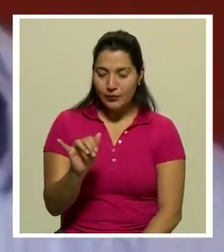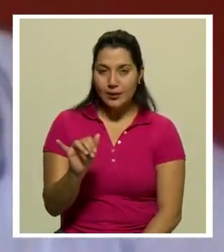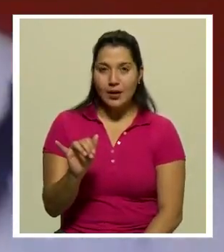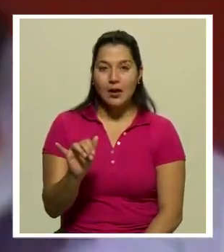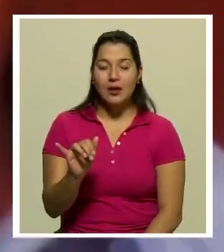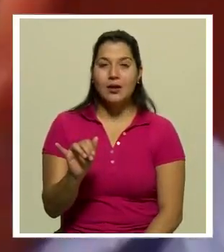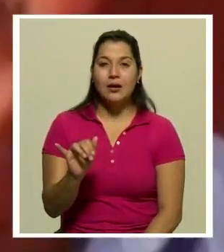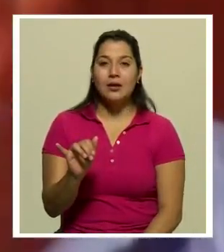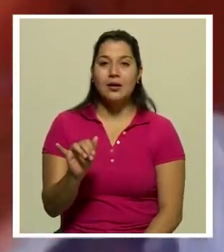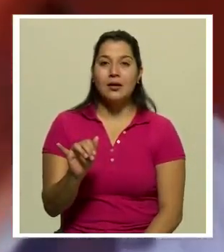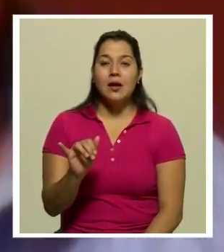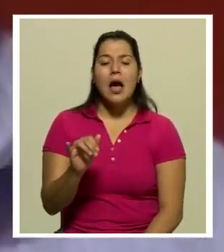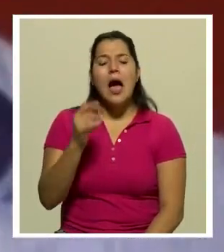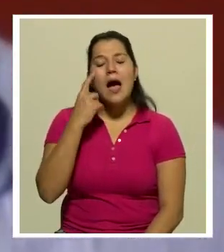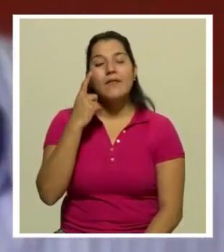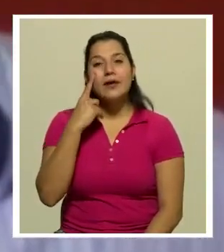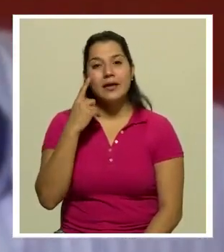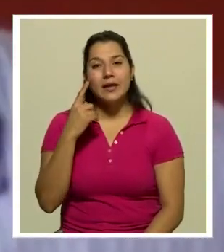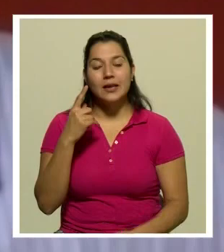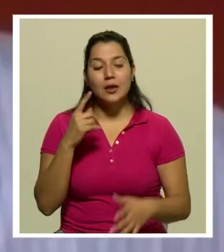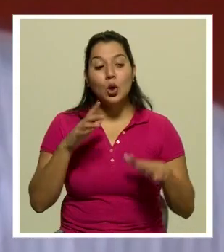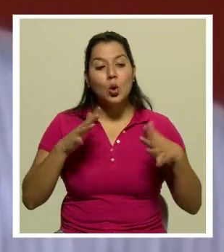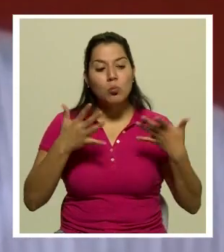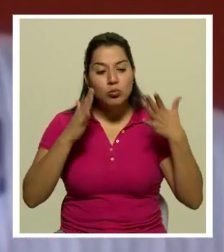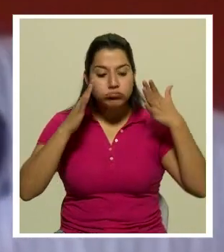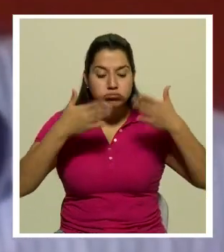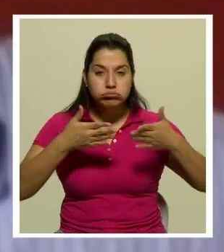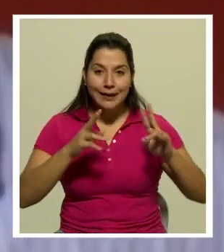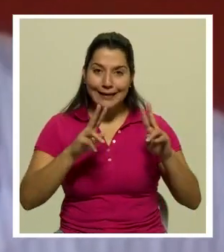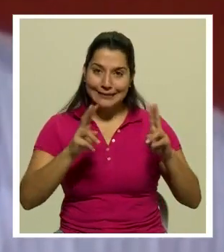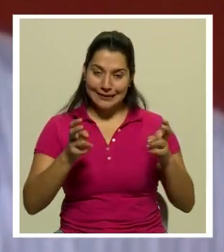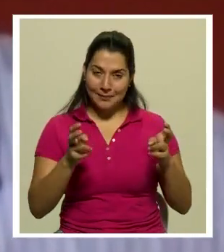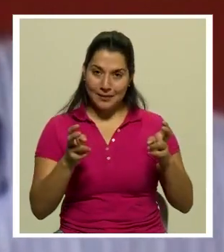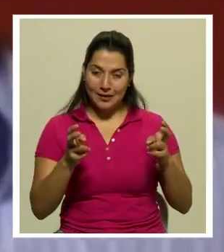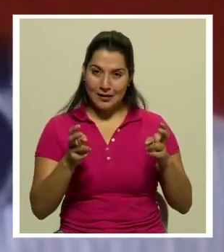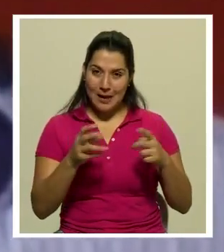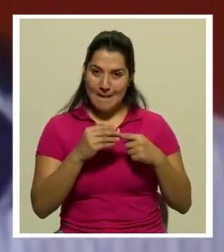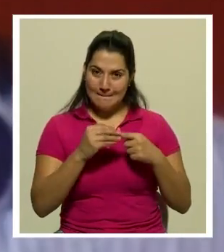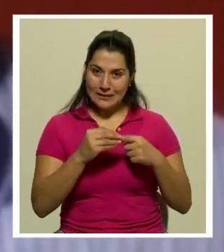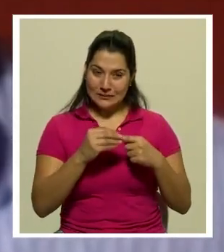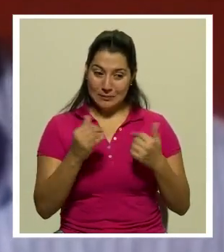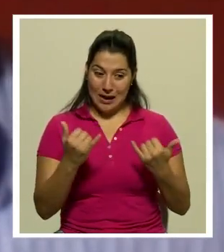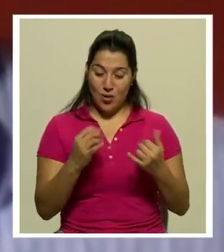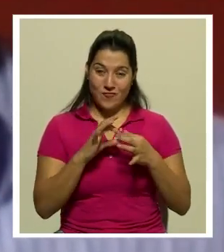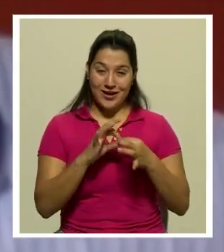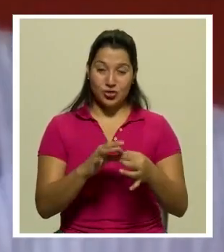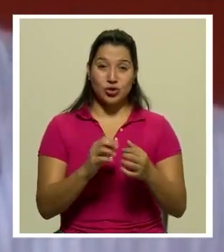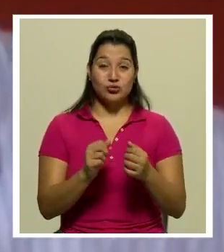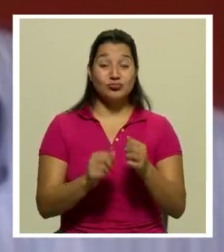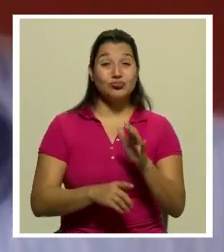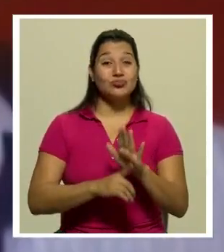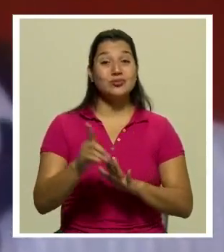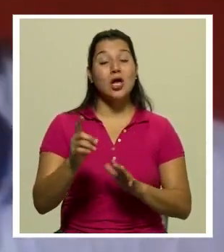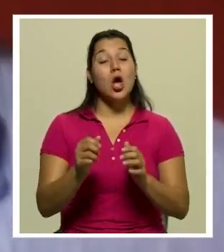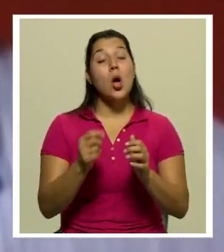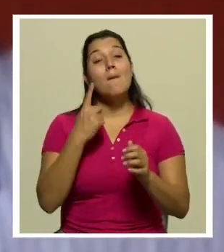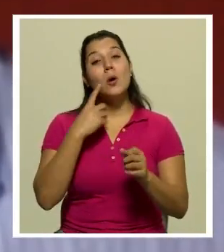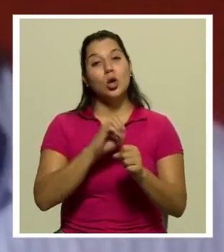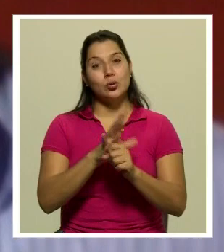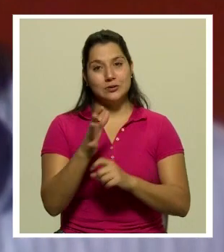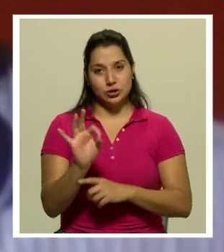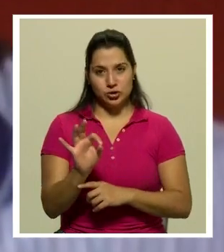Vamos a ver dónde se focalizó el tema mayormente de esta crisis. En pequeños